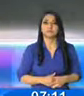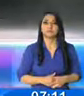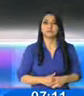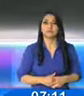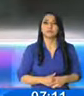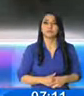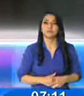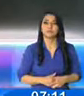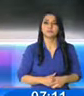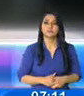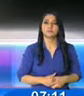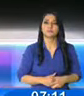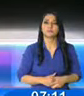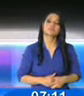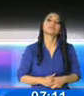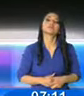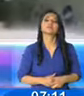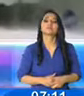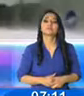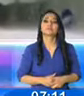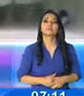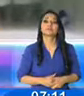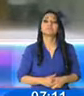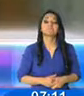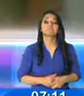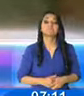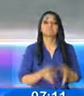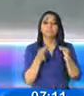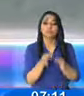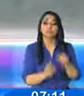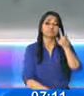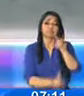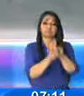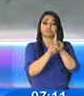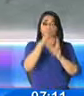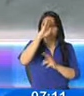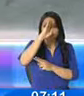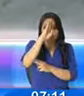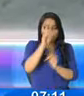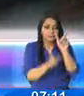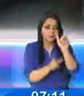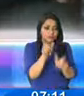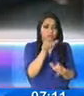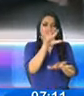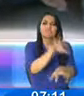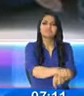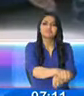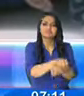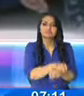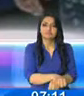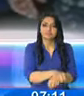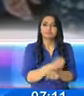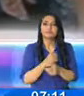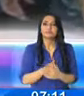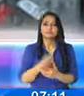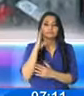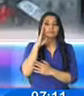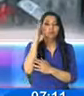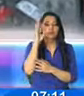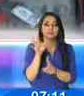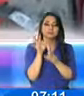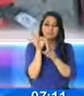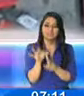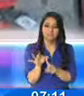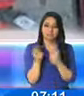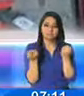Guayaquil de manera rápida y sorpresiva le cayó la policía a los sospechosos agentes antinarcóticos y la fiscal